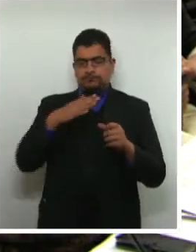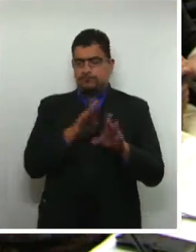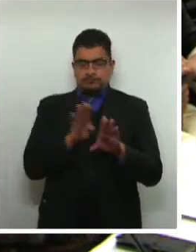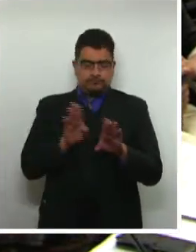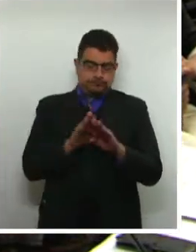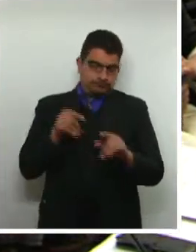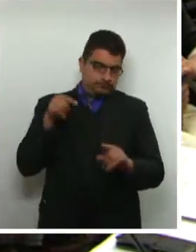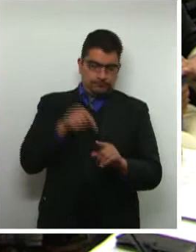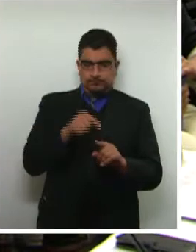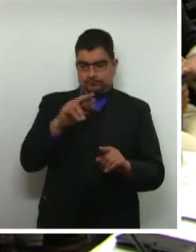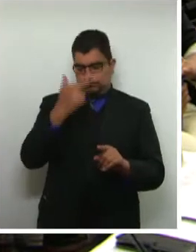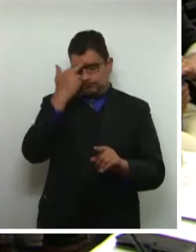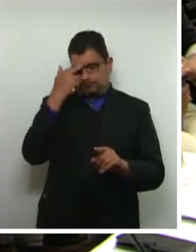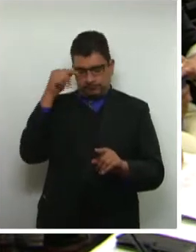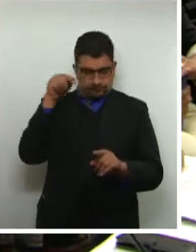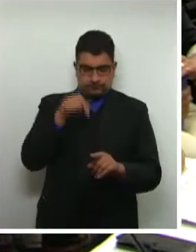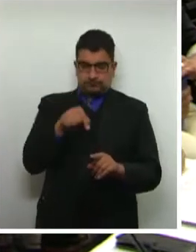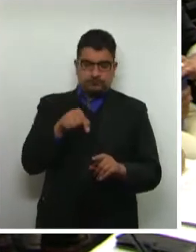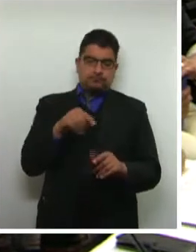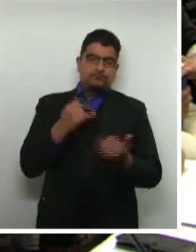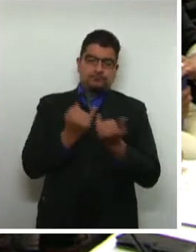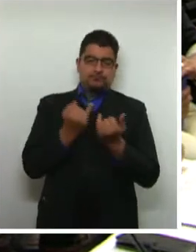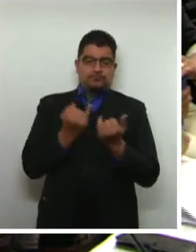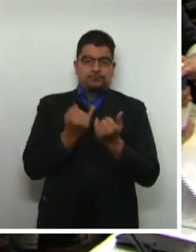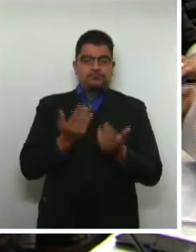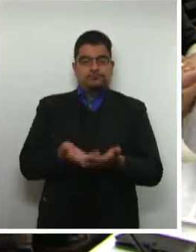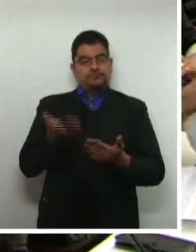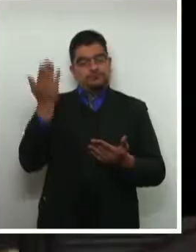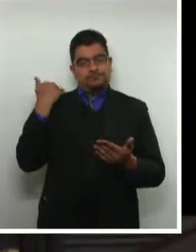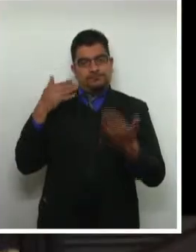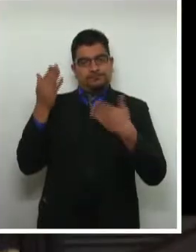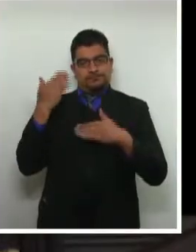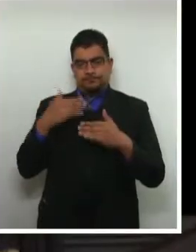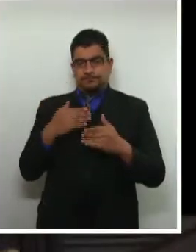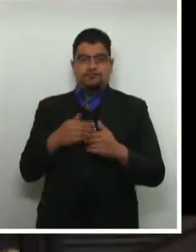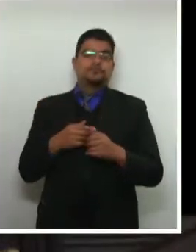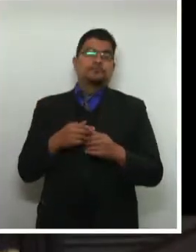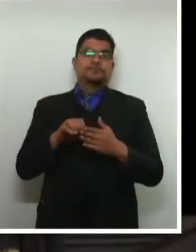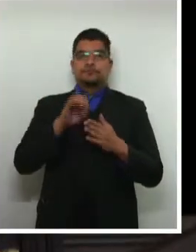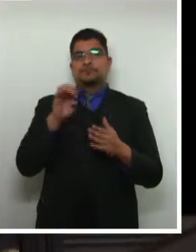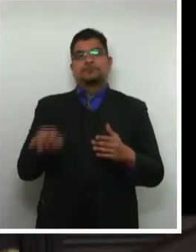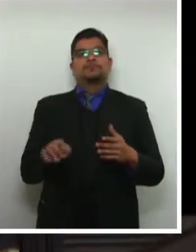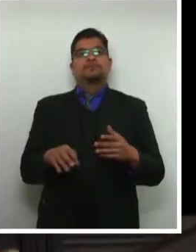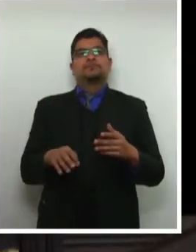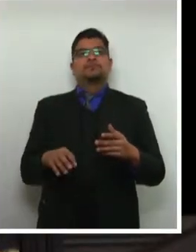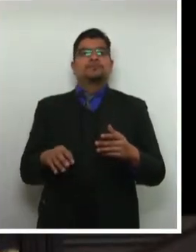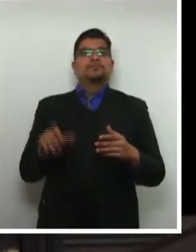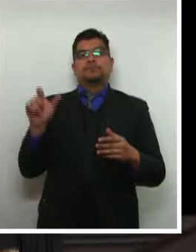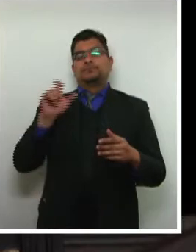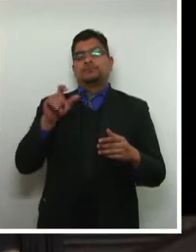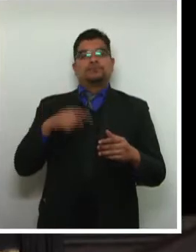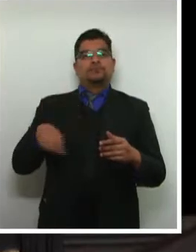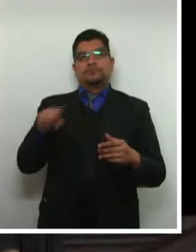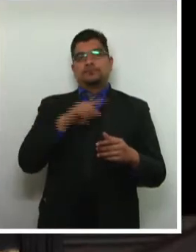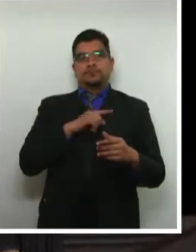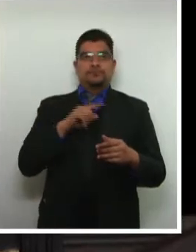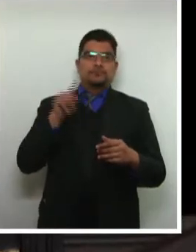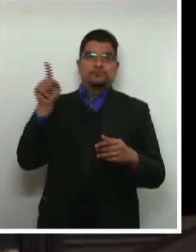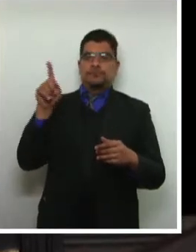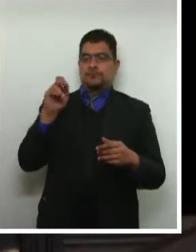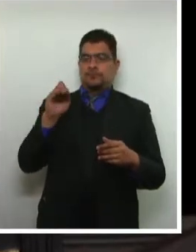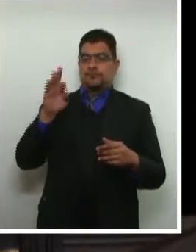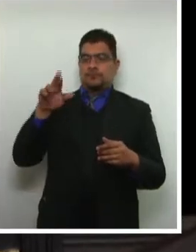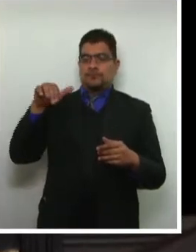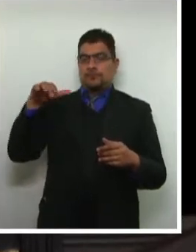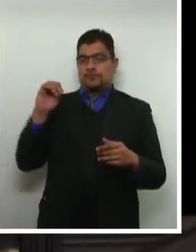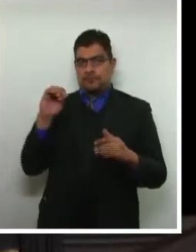me recuerdan mucho los que se establecieron, por ejemplo, durante la dictadura franquista.